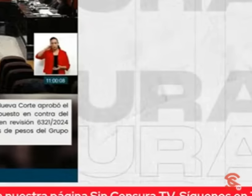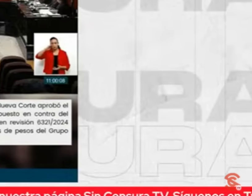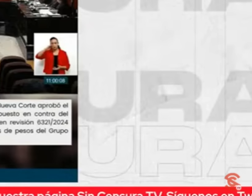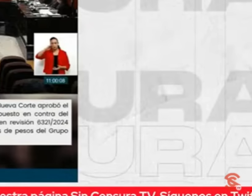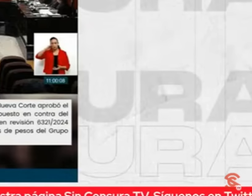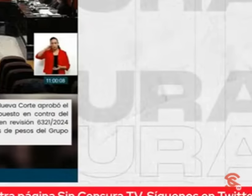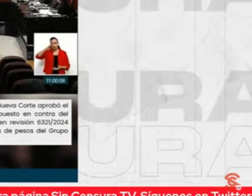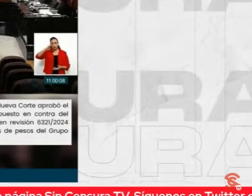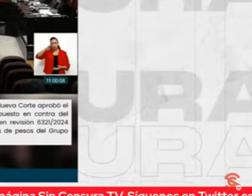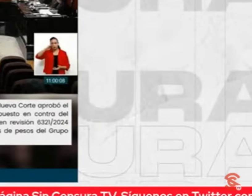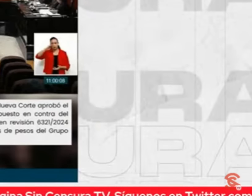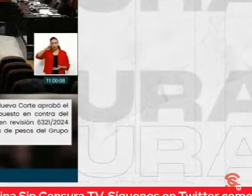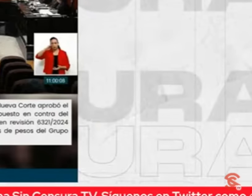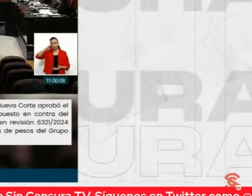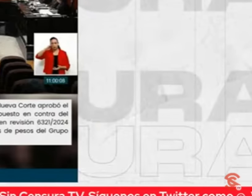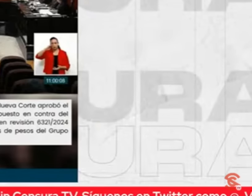ninguna